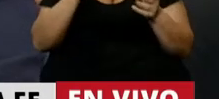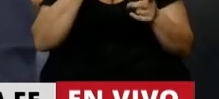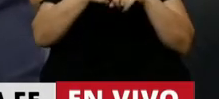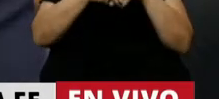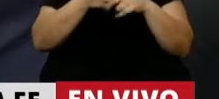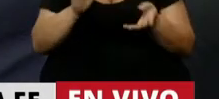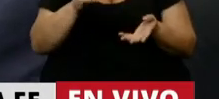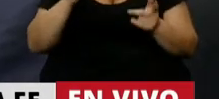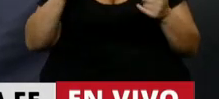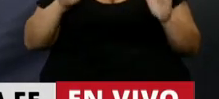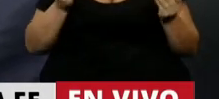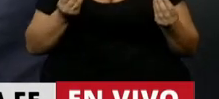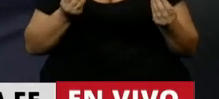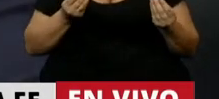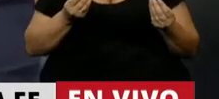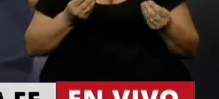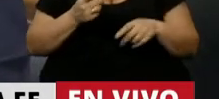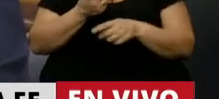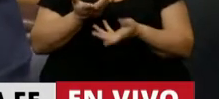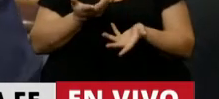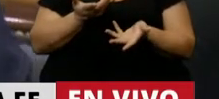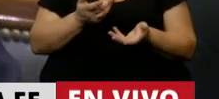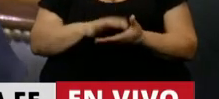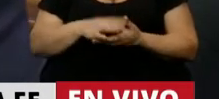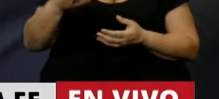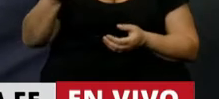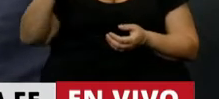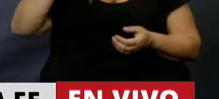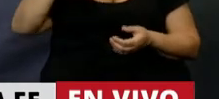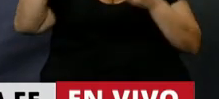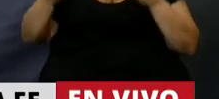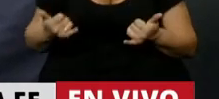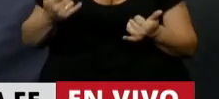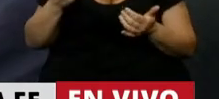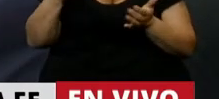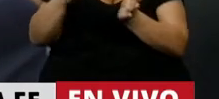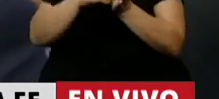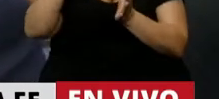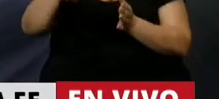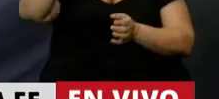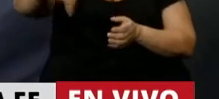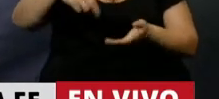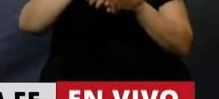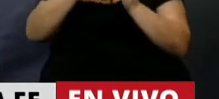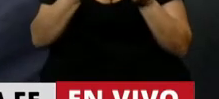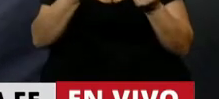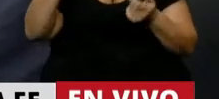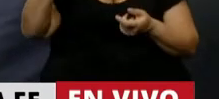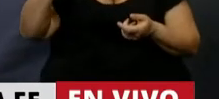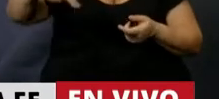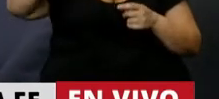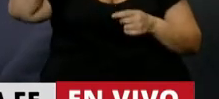discutir o negar, que no puede, que la ausencia del costo de vida Esto va a afectar al poder adquisitivo